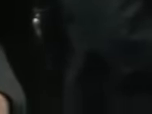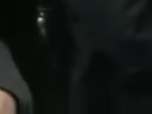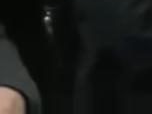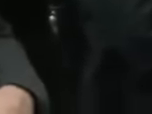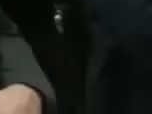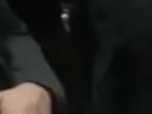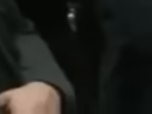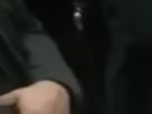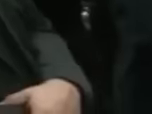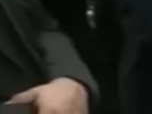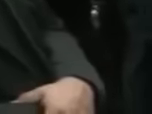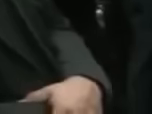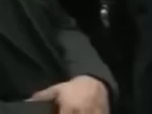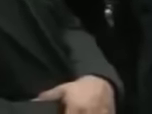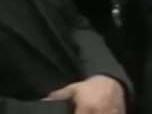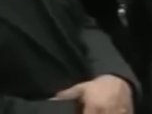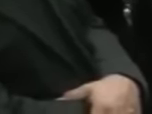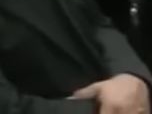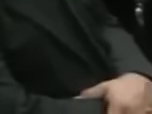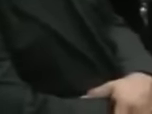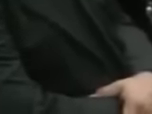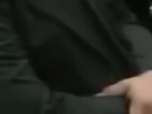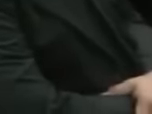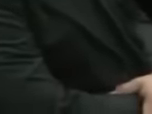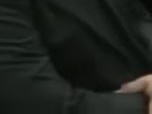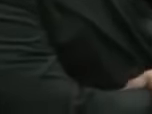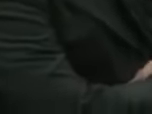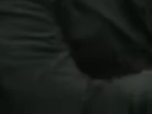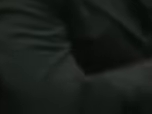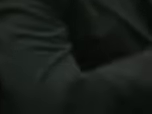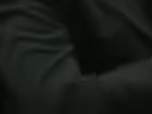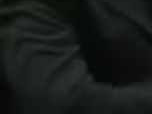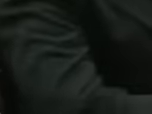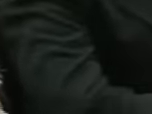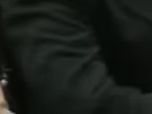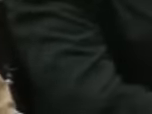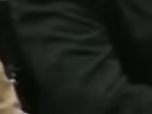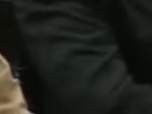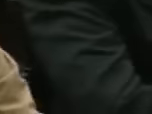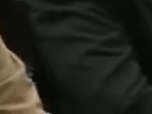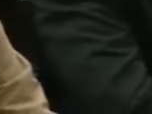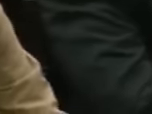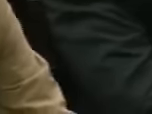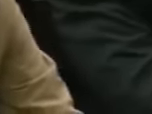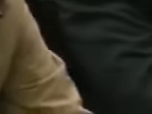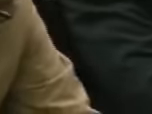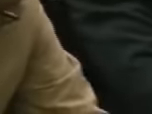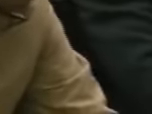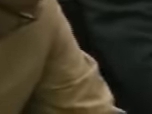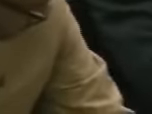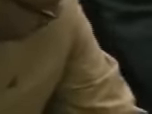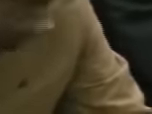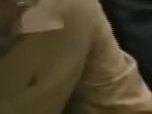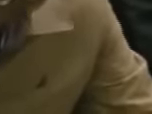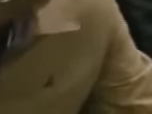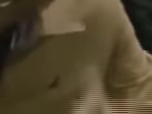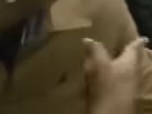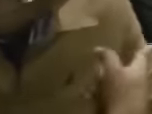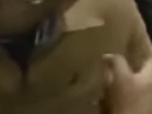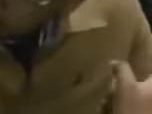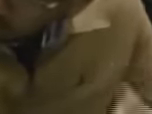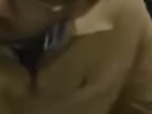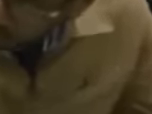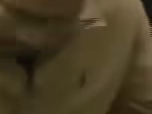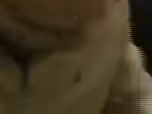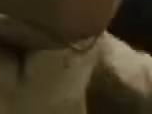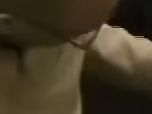políticos, sociales, ideológicos, de género, por orientación sexual, identidad de género, expresión de